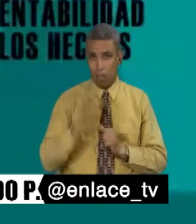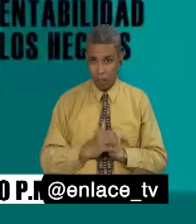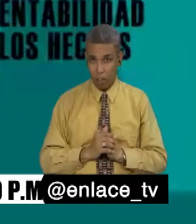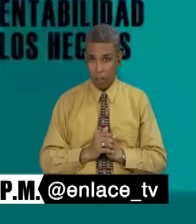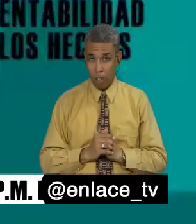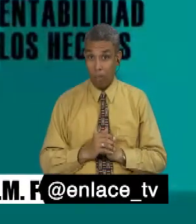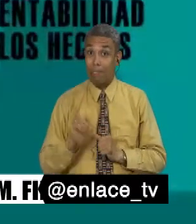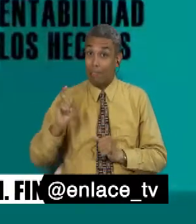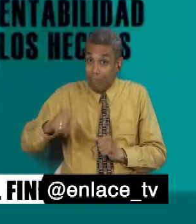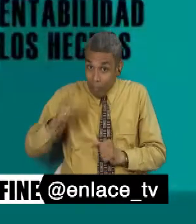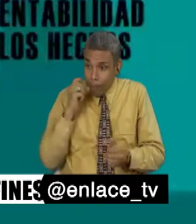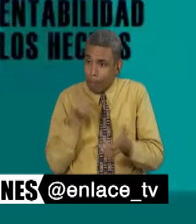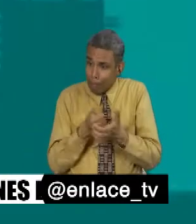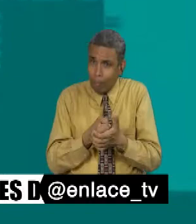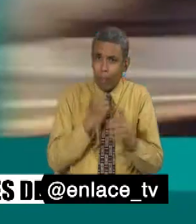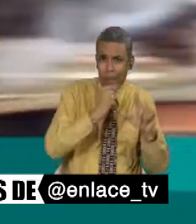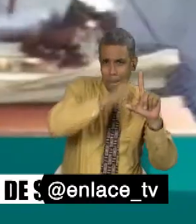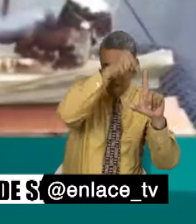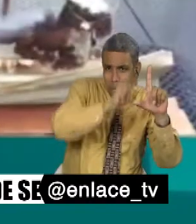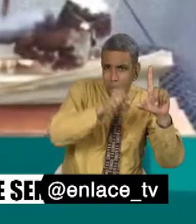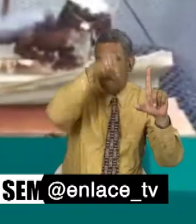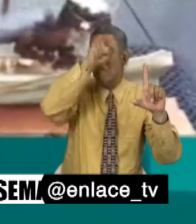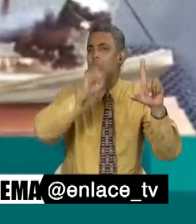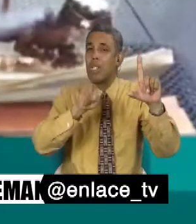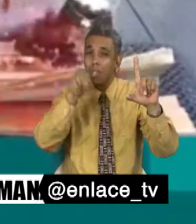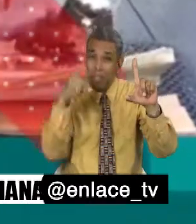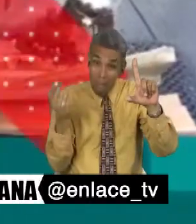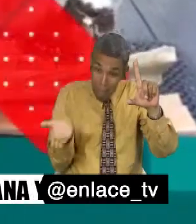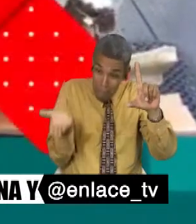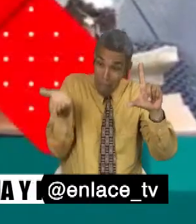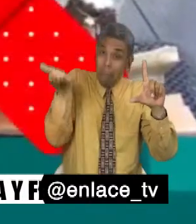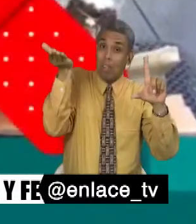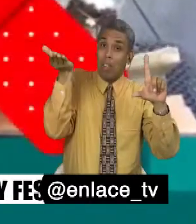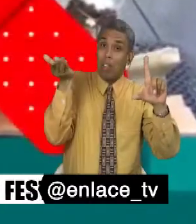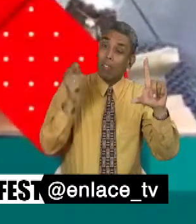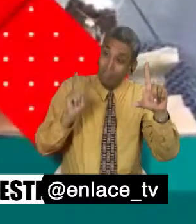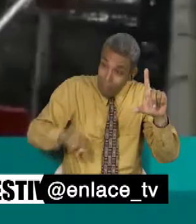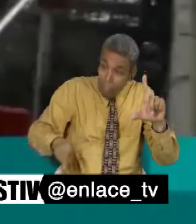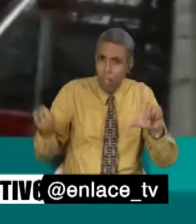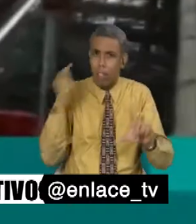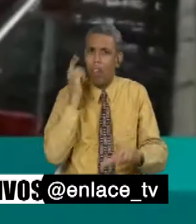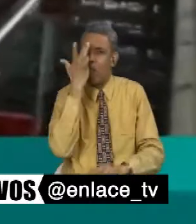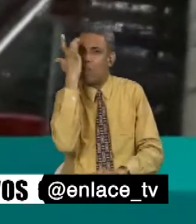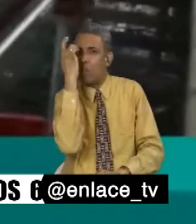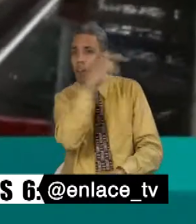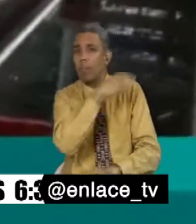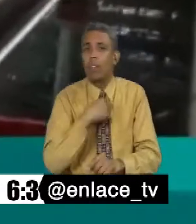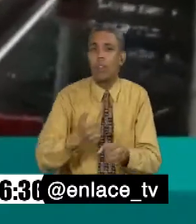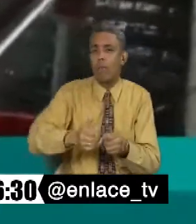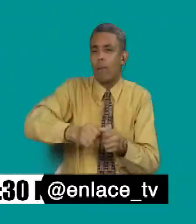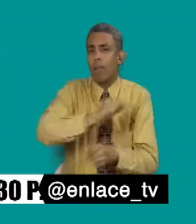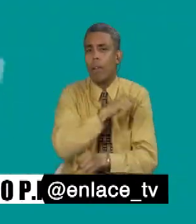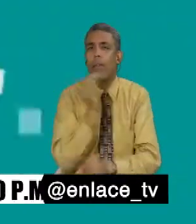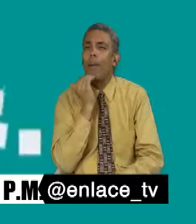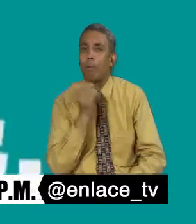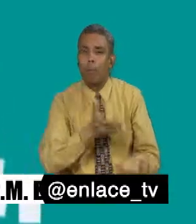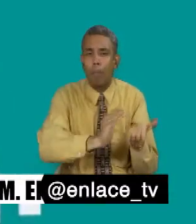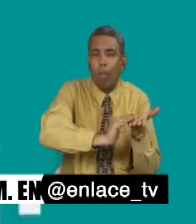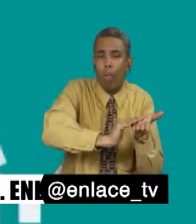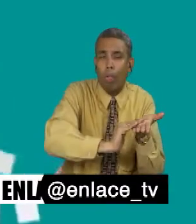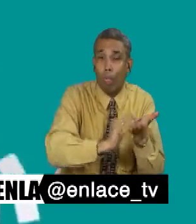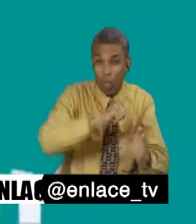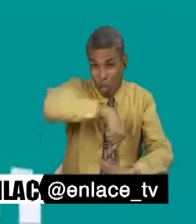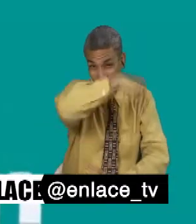generar alta rentabilidad, nos muestran que la solución no es parcial ni aislada, porque se resuelve un aspecto, pero aparecen muchos más. No basta con